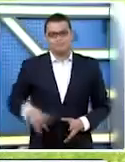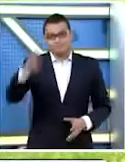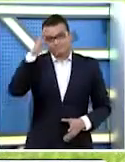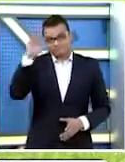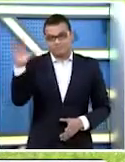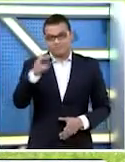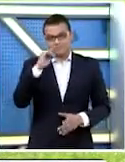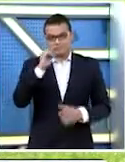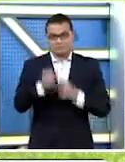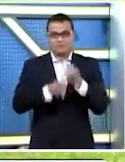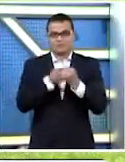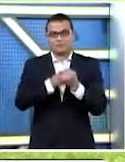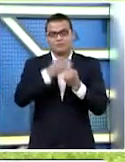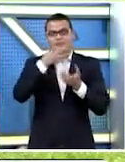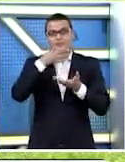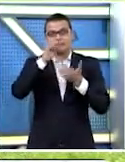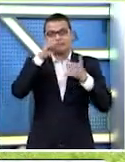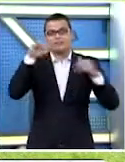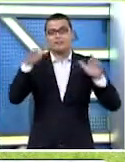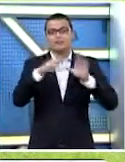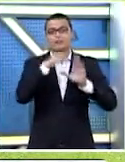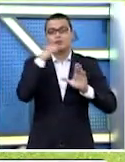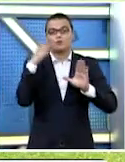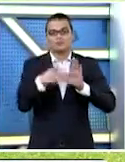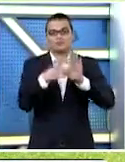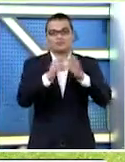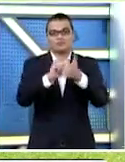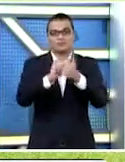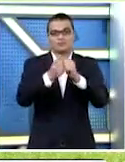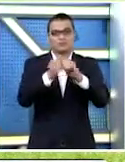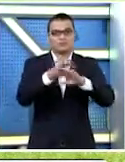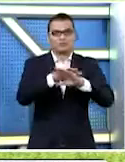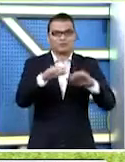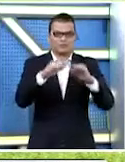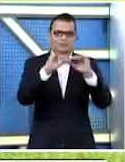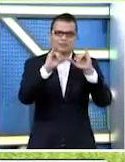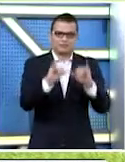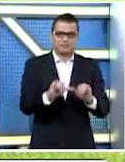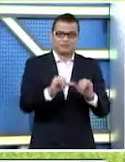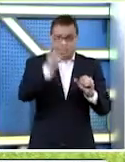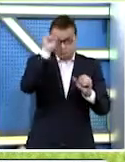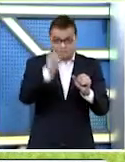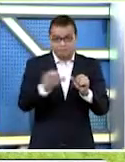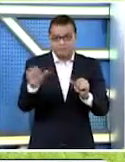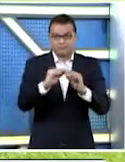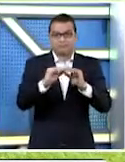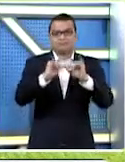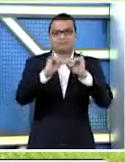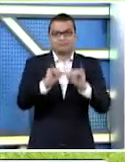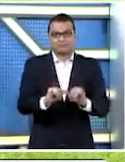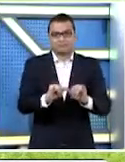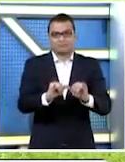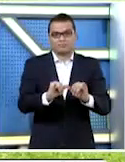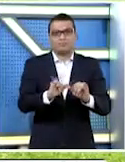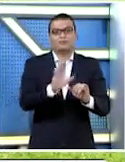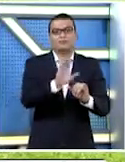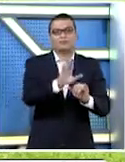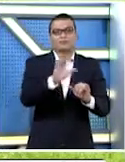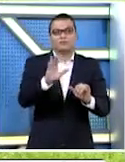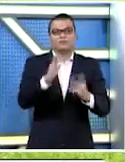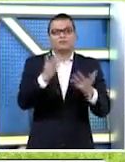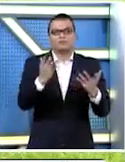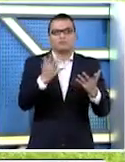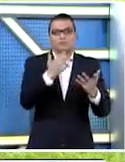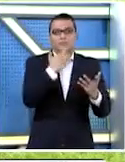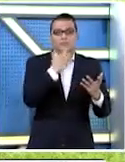Hola, ¿qué tal? Con el patrocinio de Café Águila Roja presentamos los deportes en 90 minutos desde casa. Quédate en casa. Si aún no te han